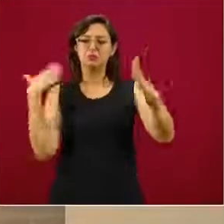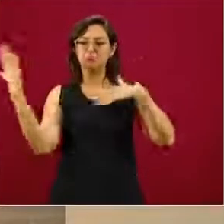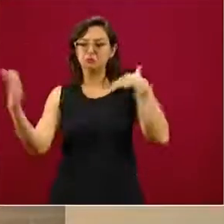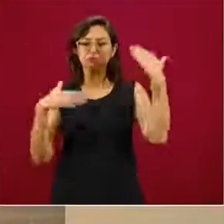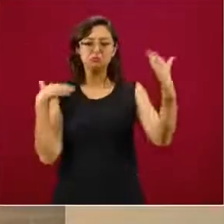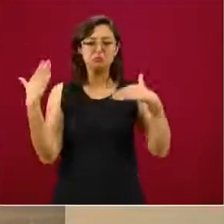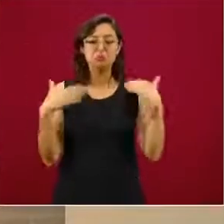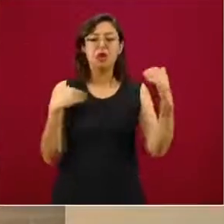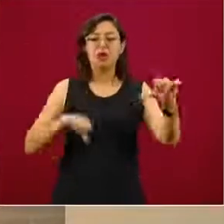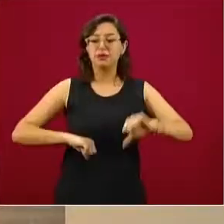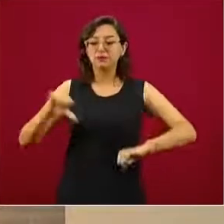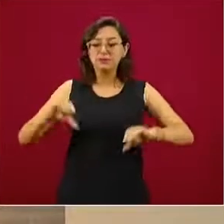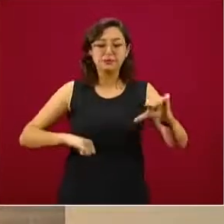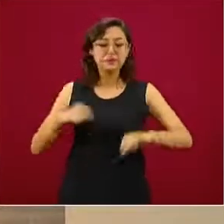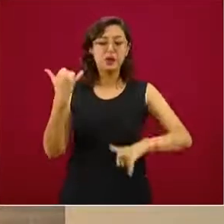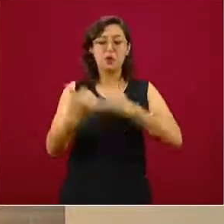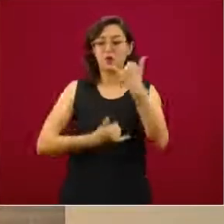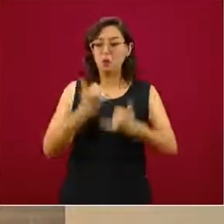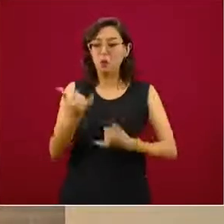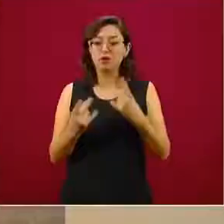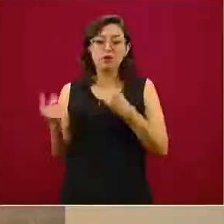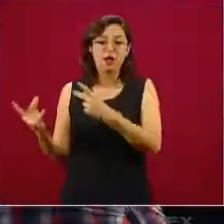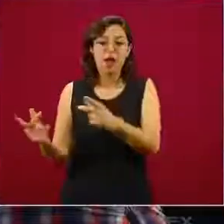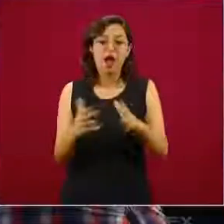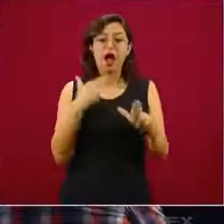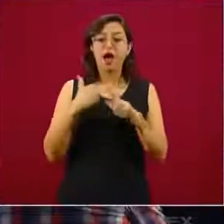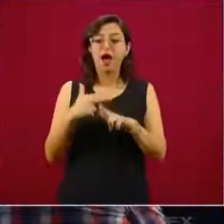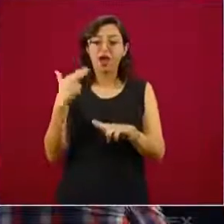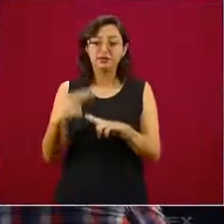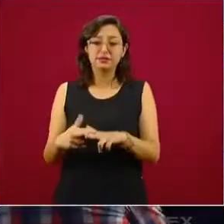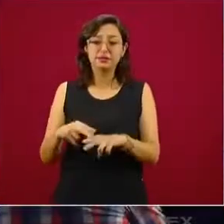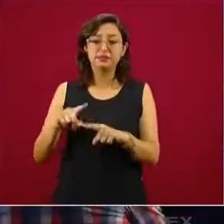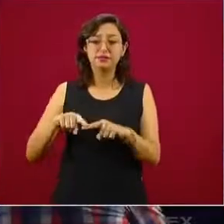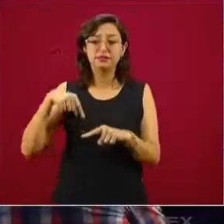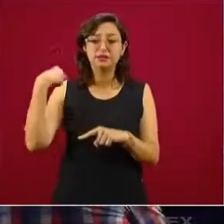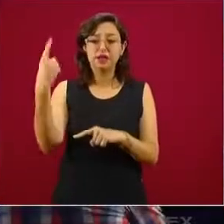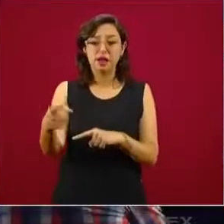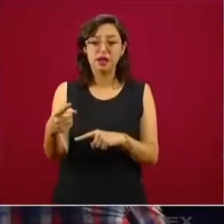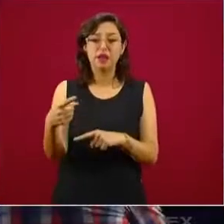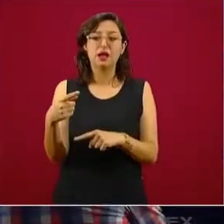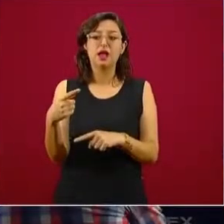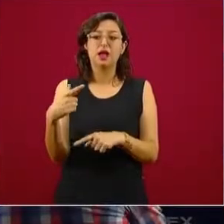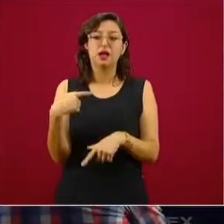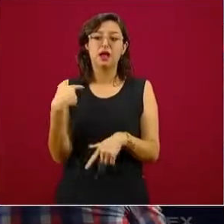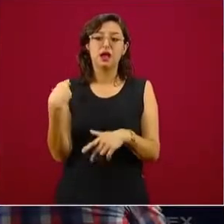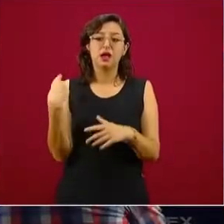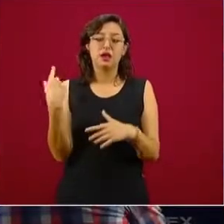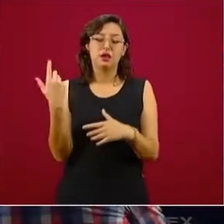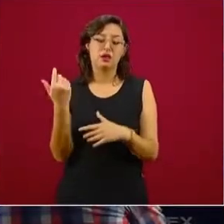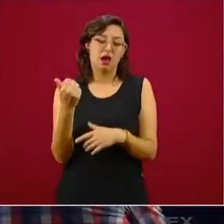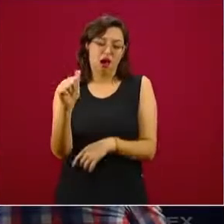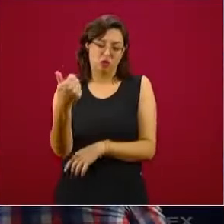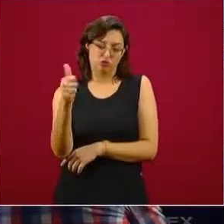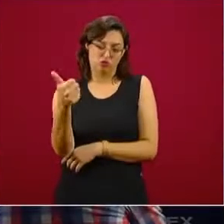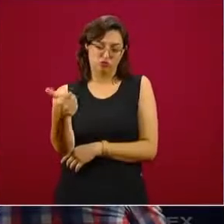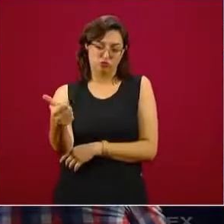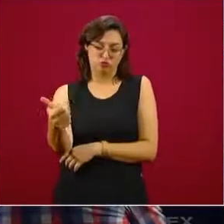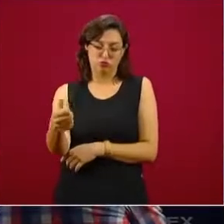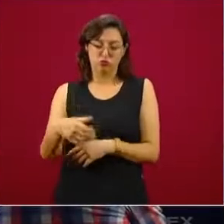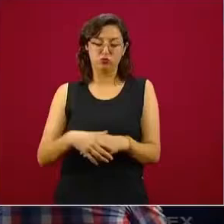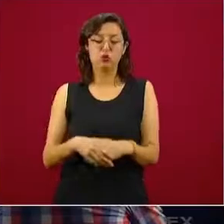lúdicos, todo el tiempo hasta llegar al curso remedial de